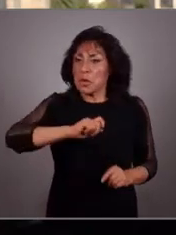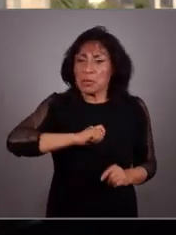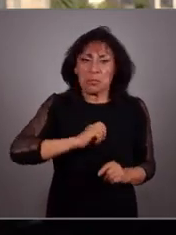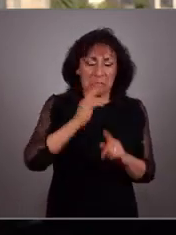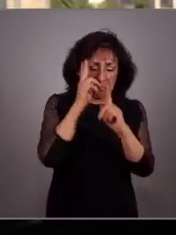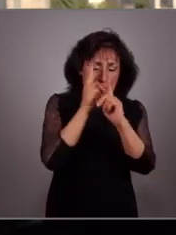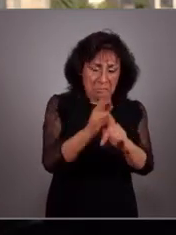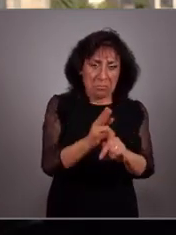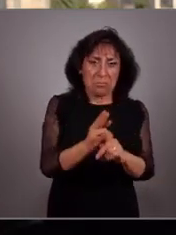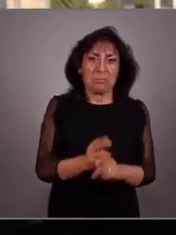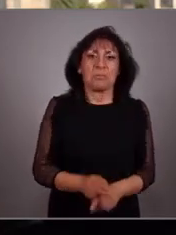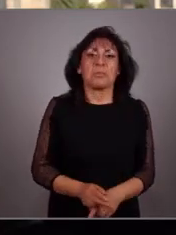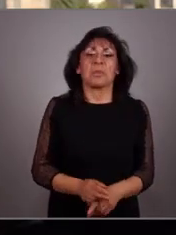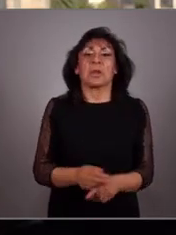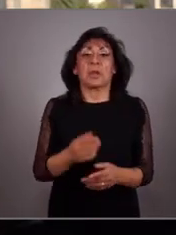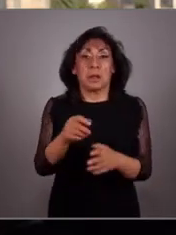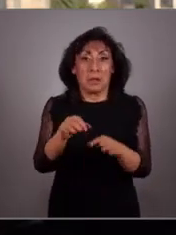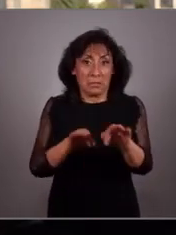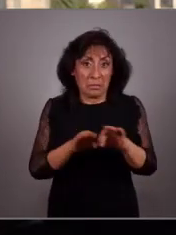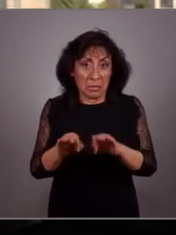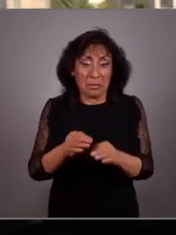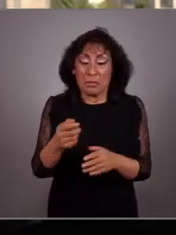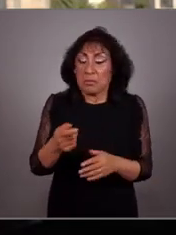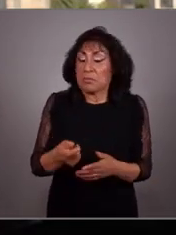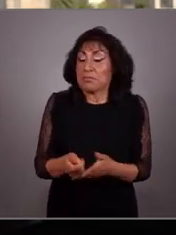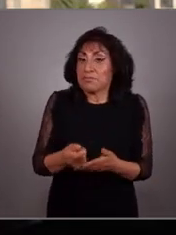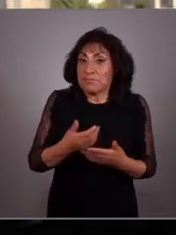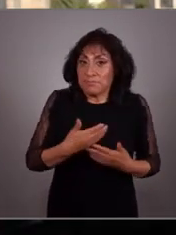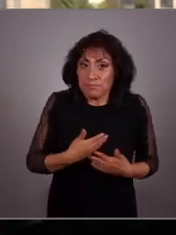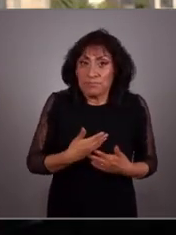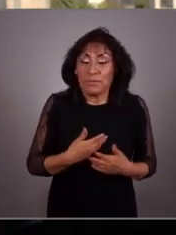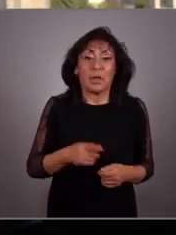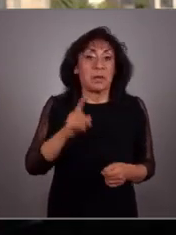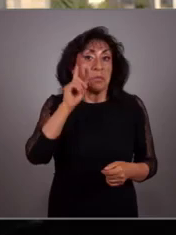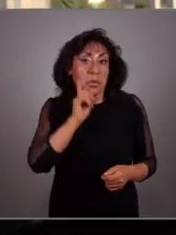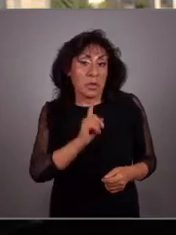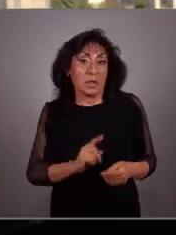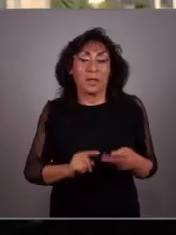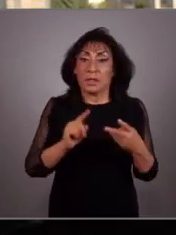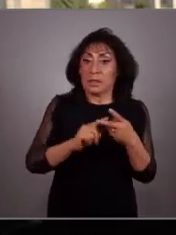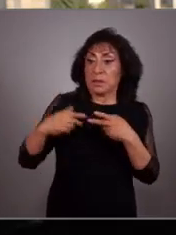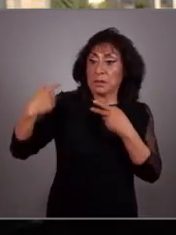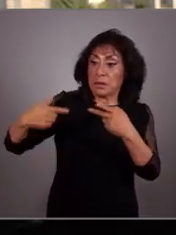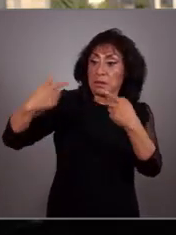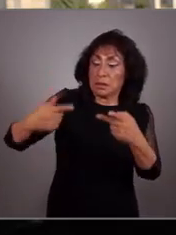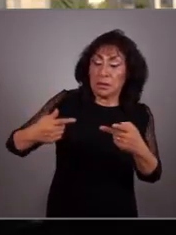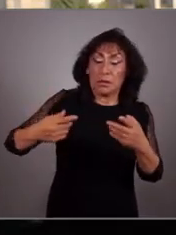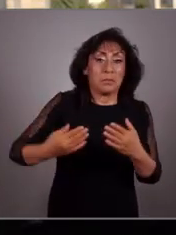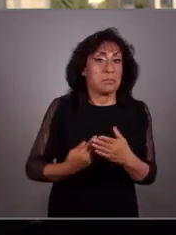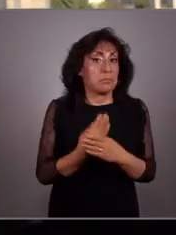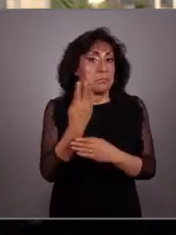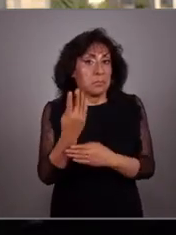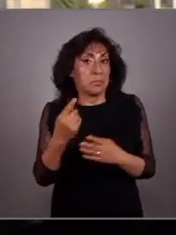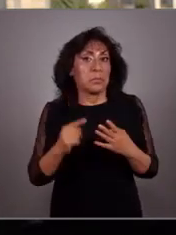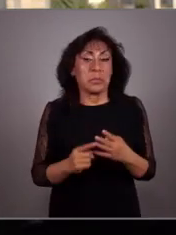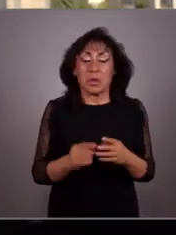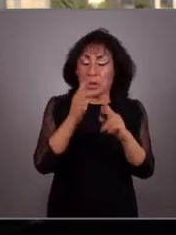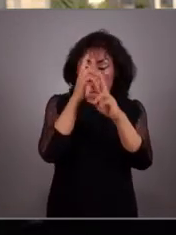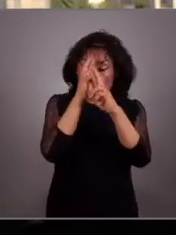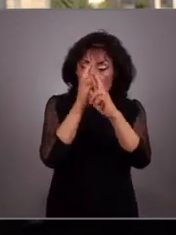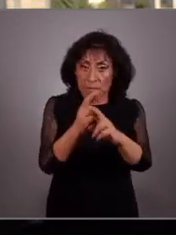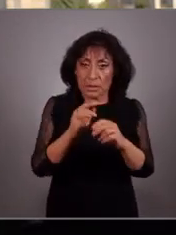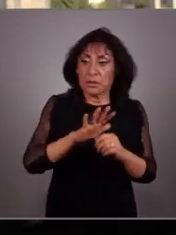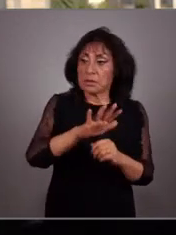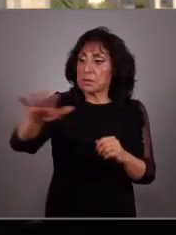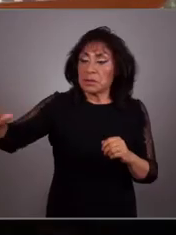identidad. Dignifica el trabajo. Es con las mujeres. Es con las nuevas generaciones, es de respeto al